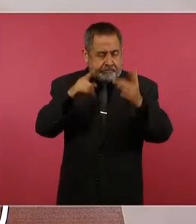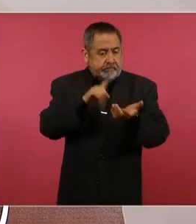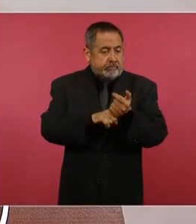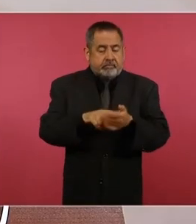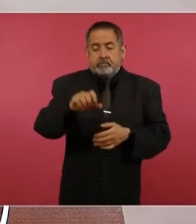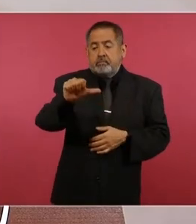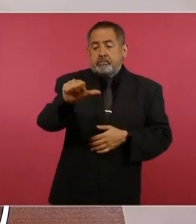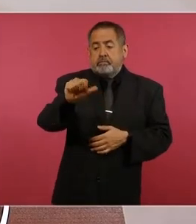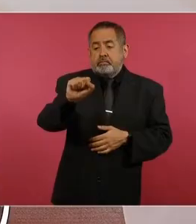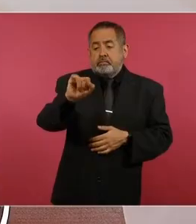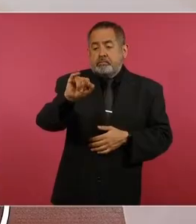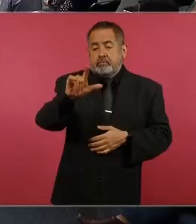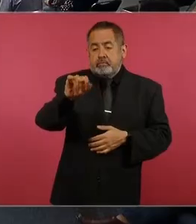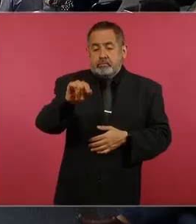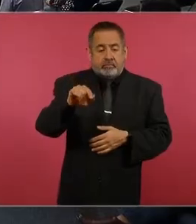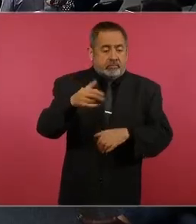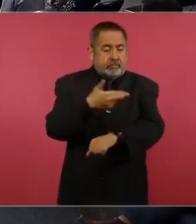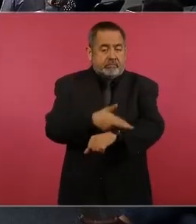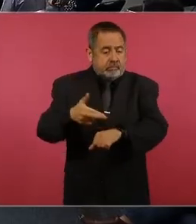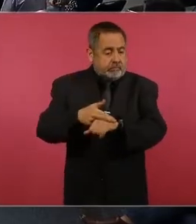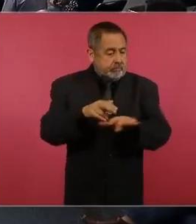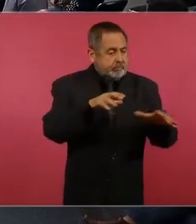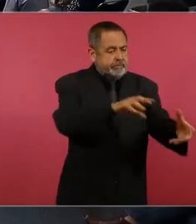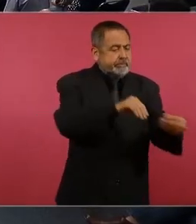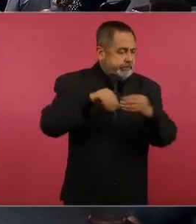asilo. ¿Tienen alguna fecha?